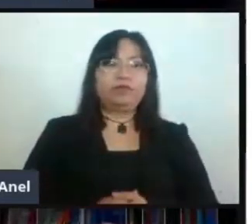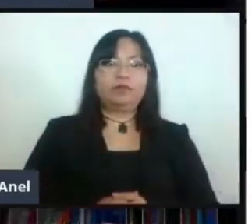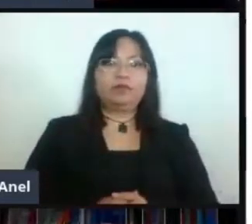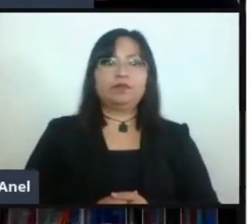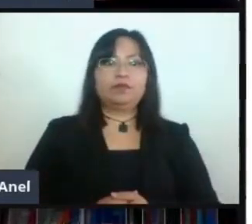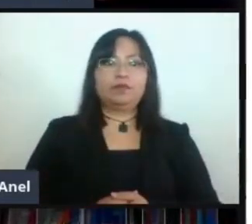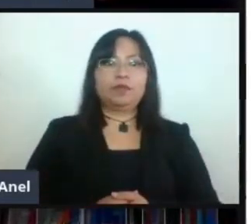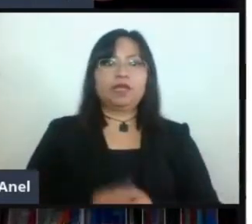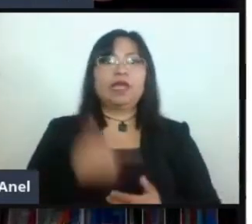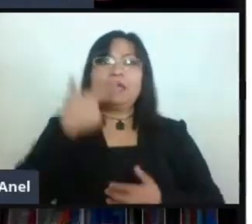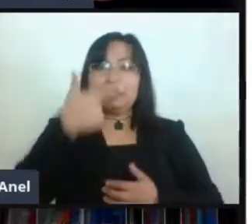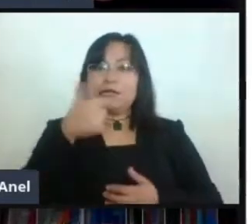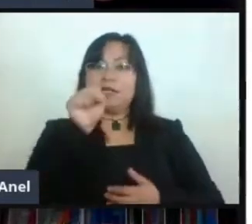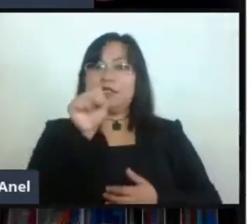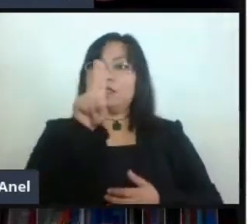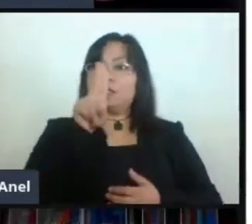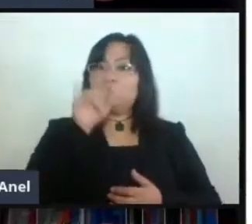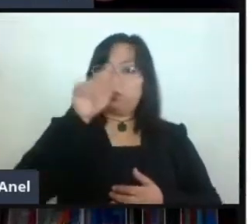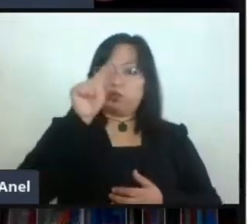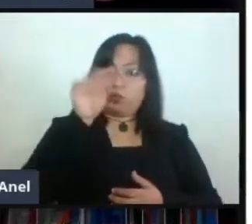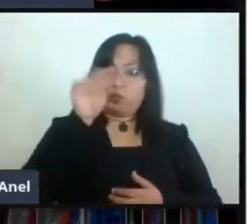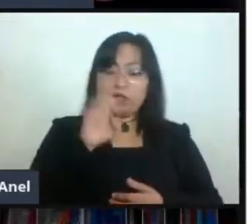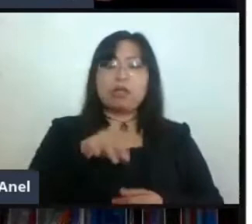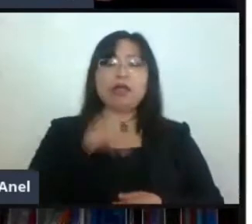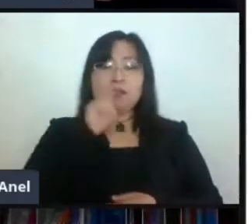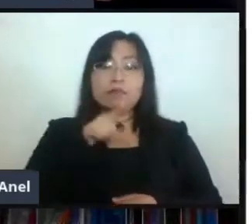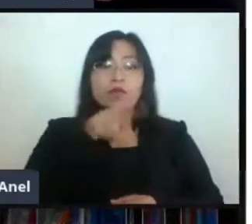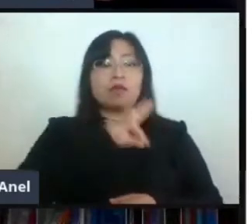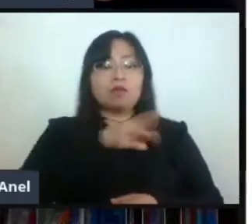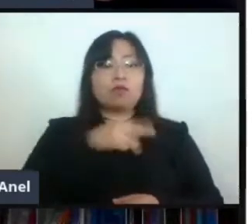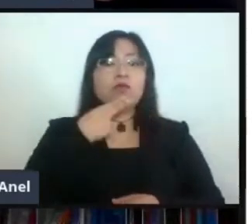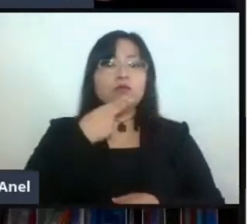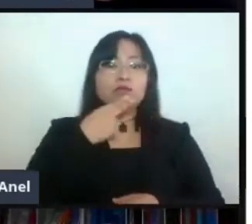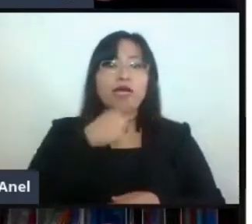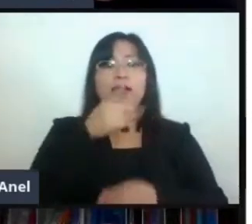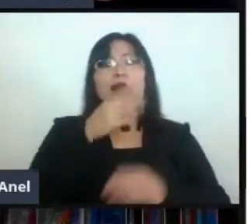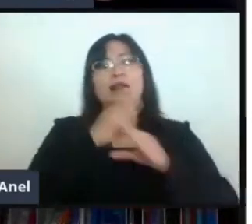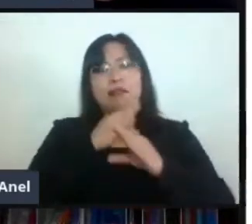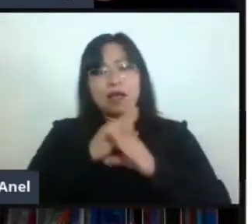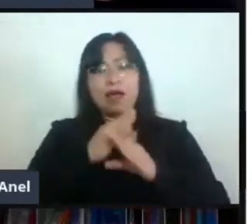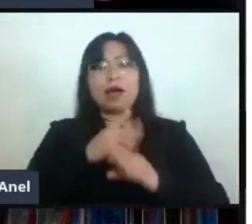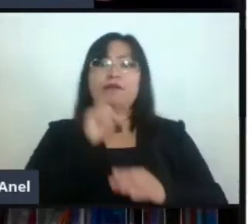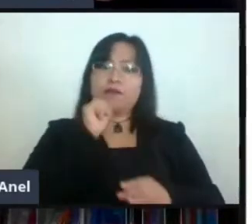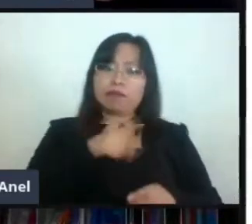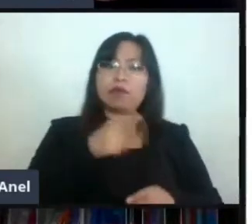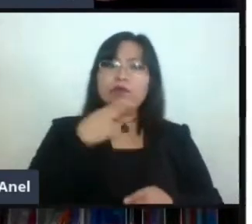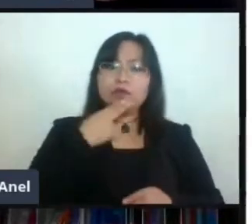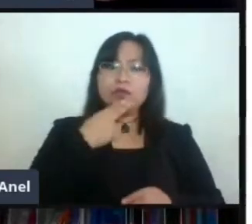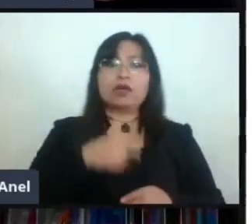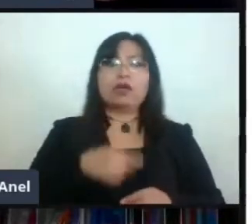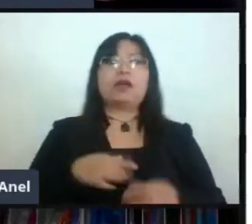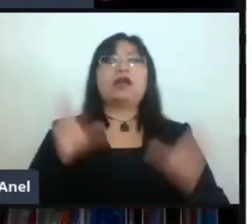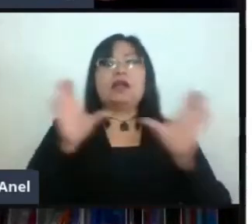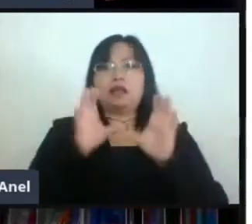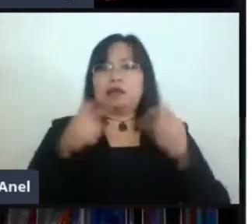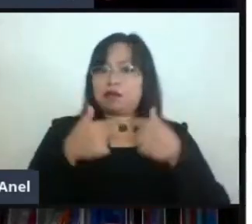que vimos hoy. Desde el Drive podemos crear formularios de Google, o lo podemos